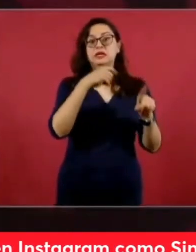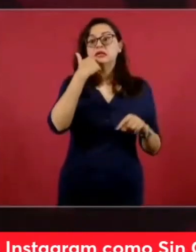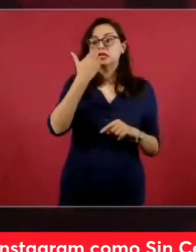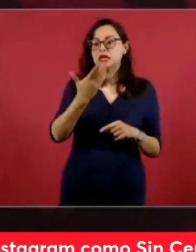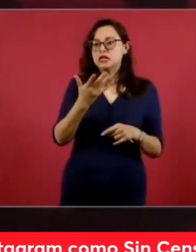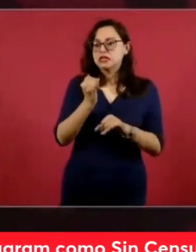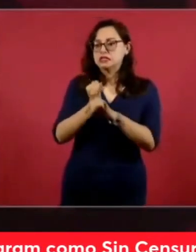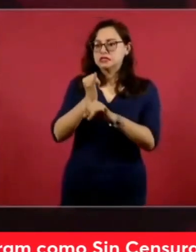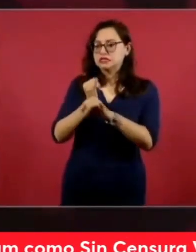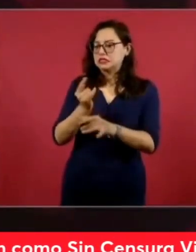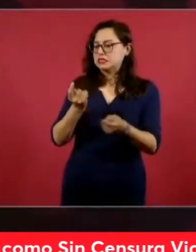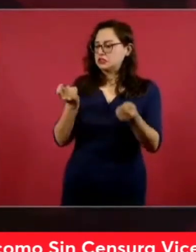puede ser que uno